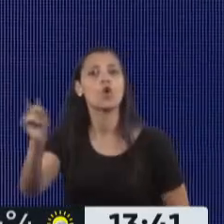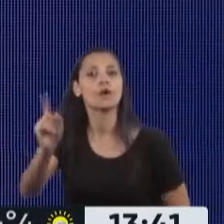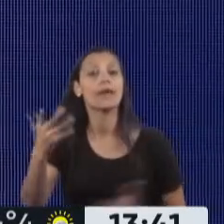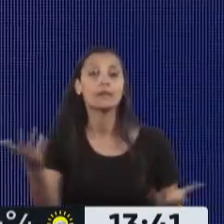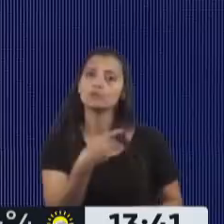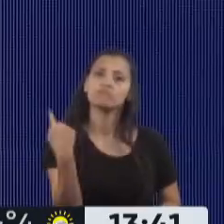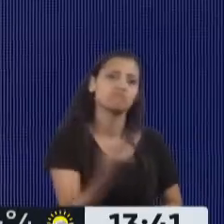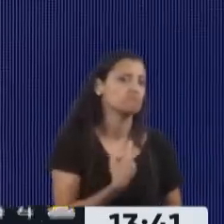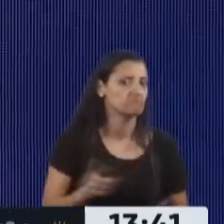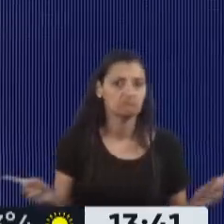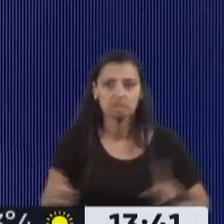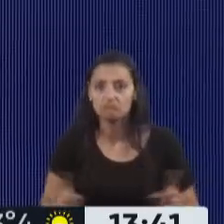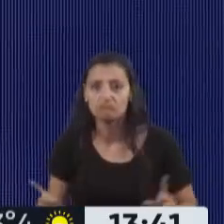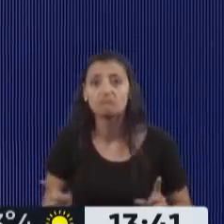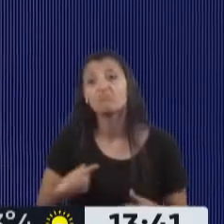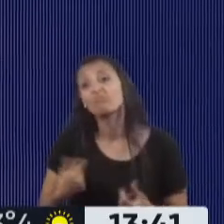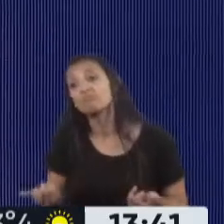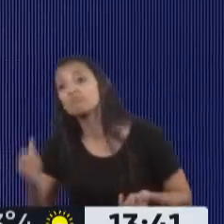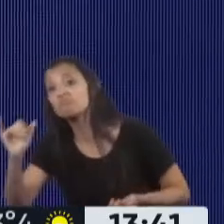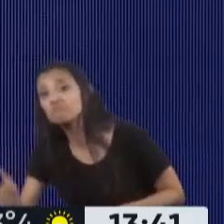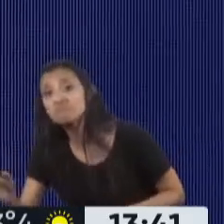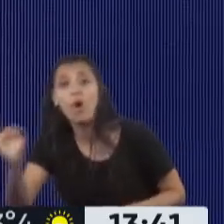nosotros no estábamos dispuestos ni a doblegarnos